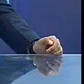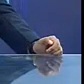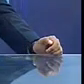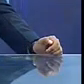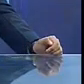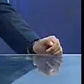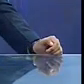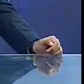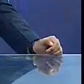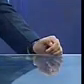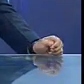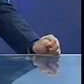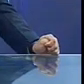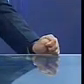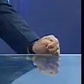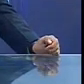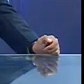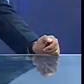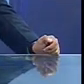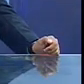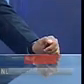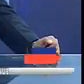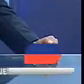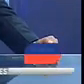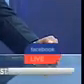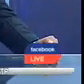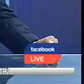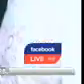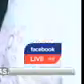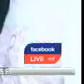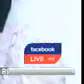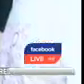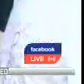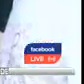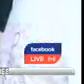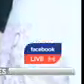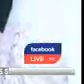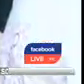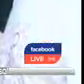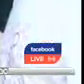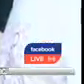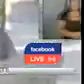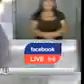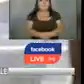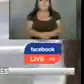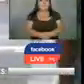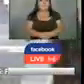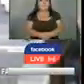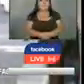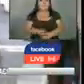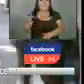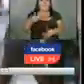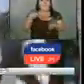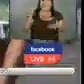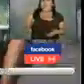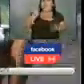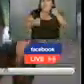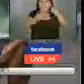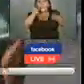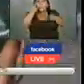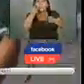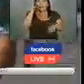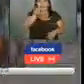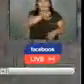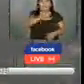Ahora contarles que autoridades de turismo CEPA y migración brindaron el consolidado de turistas internacionales que visitaron el país en las